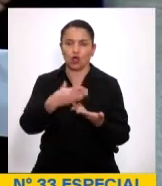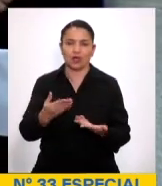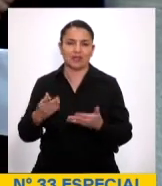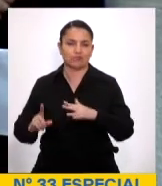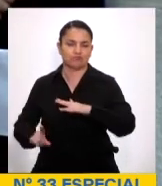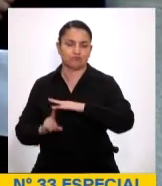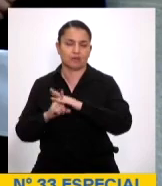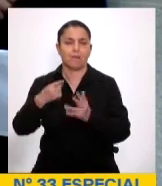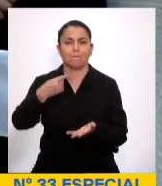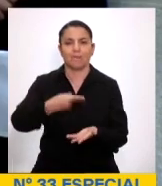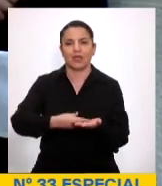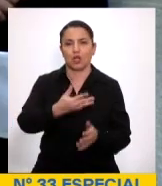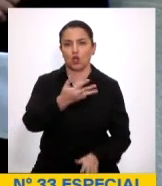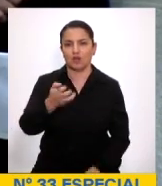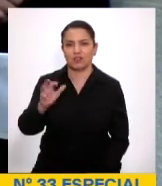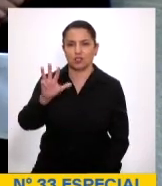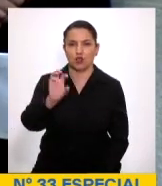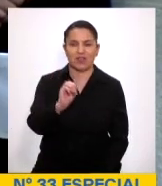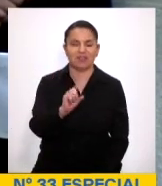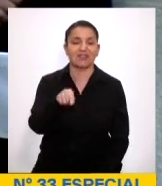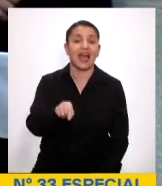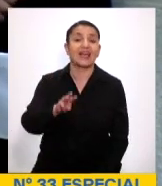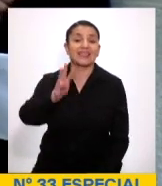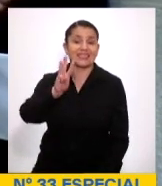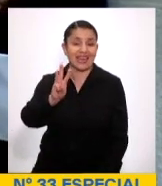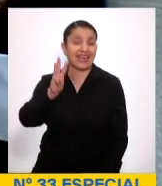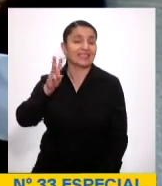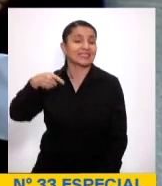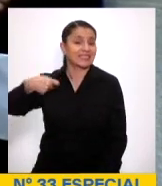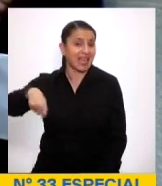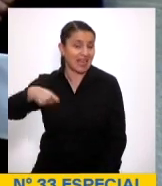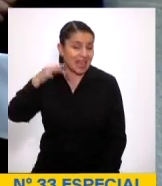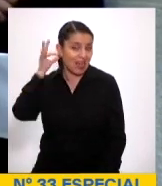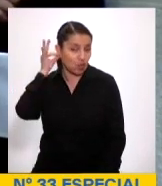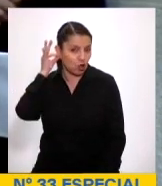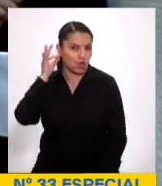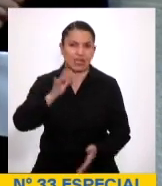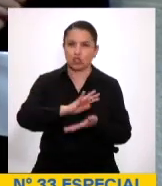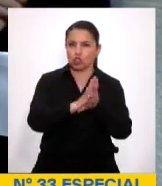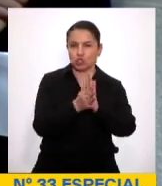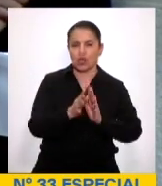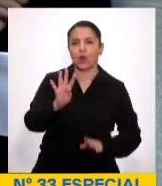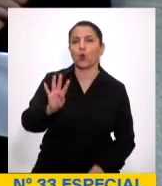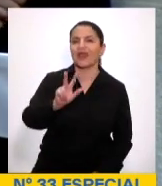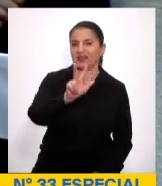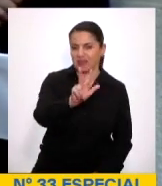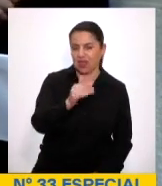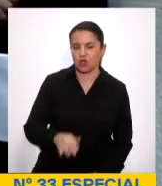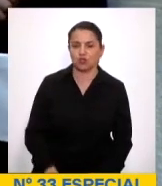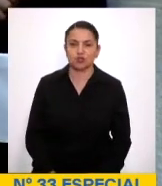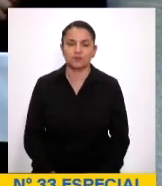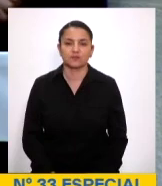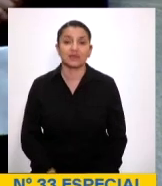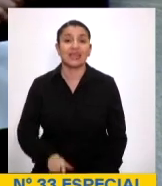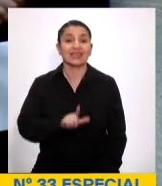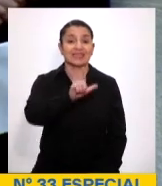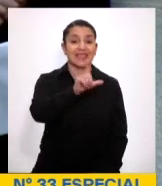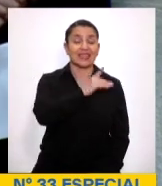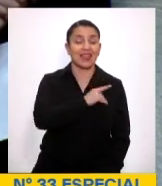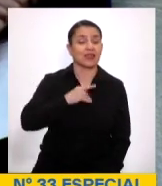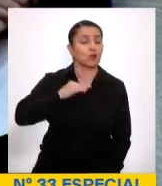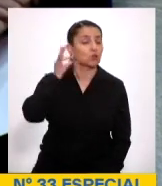1990 habían tres senadoras de un total de 48 escaños y siete diputadas de 120